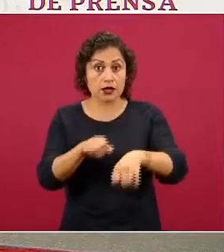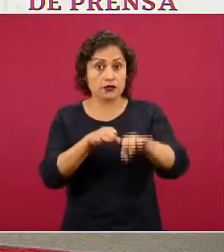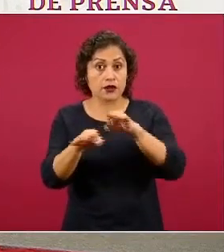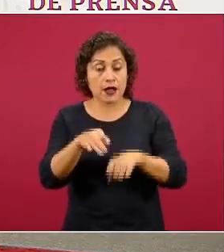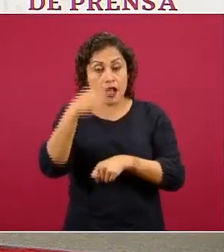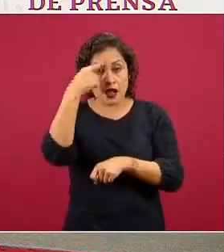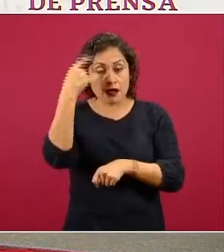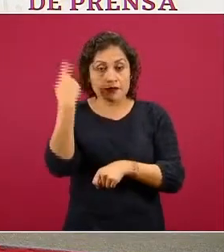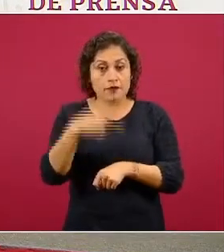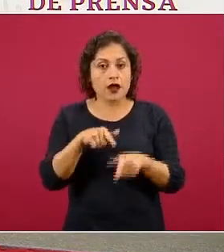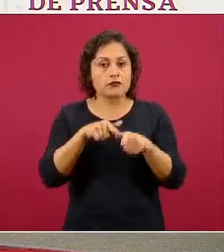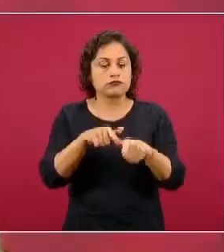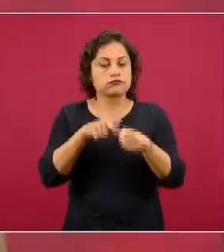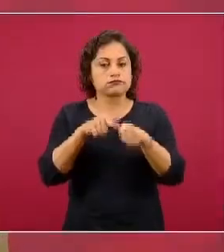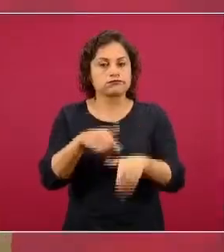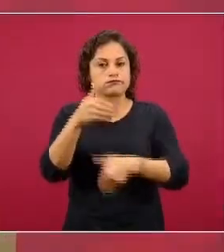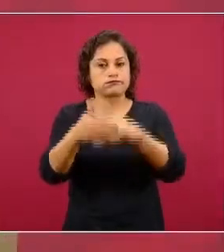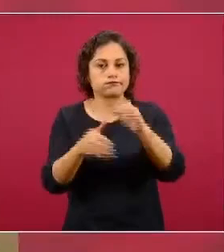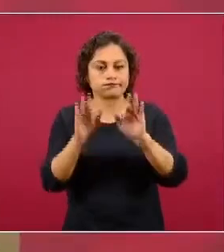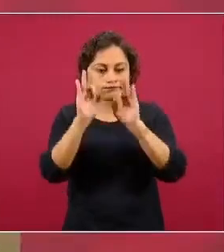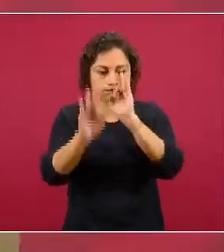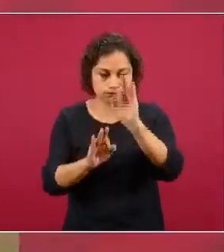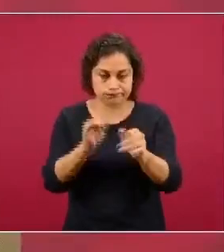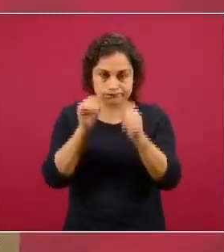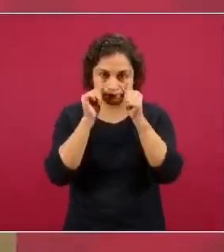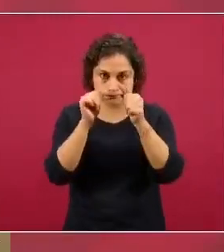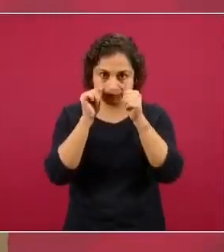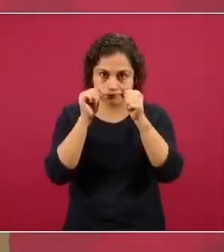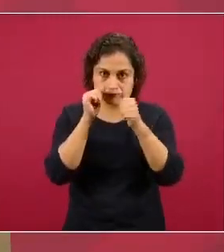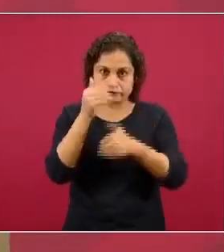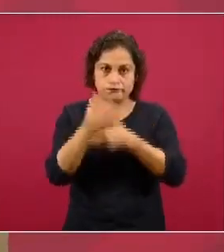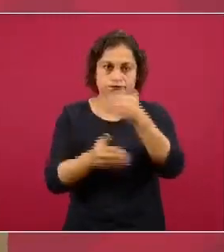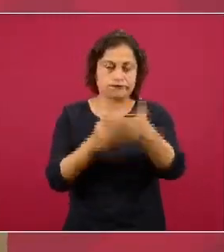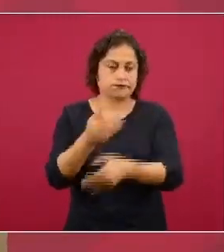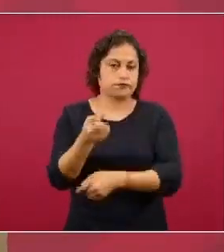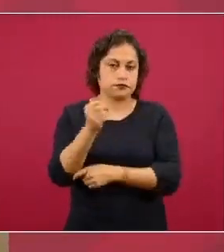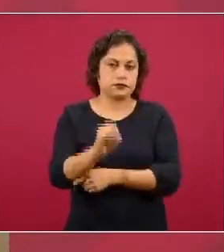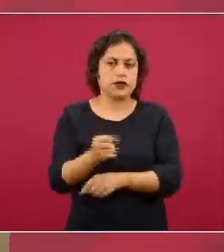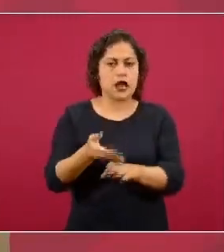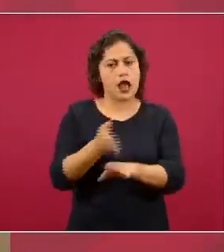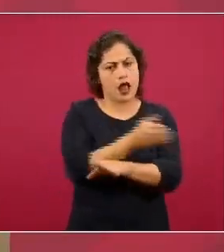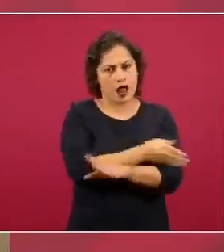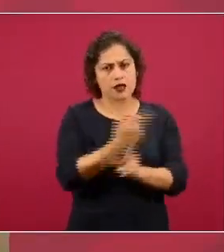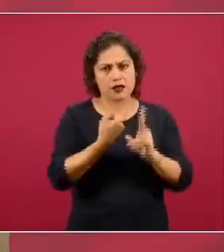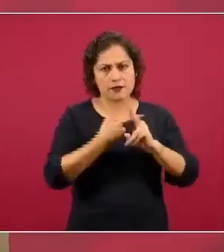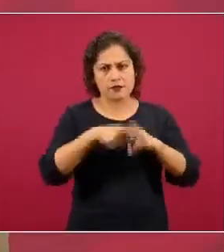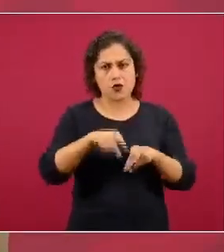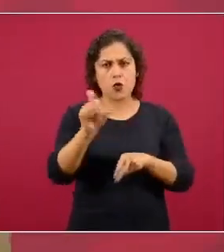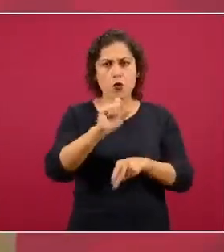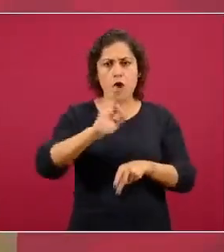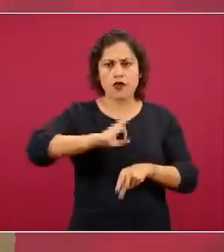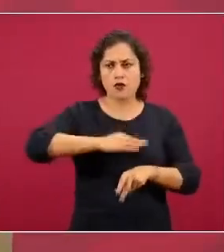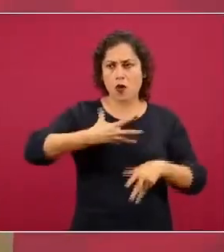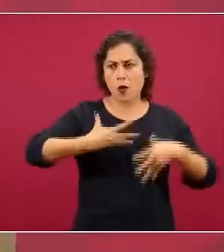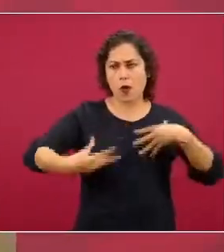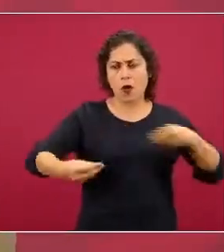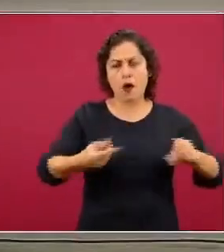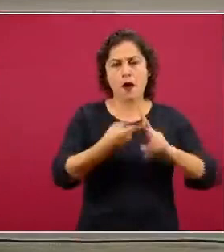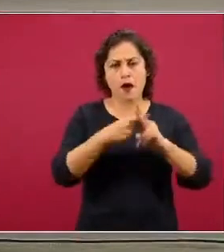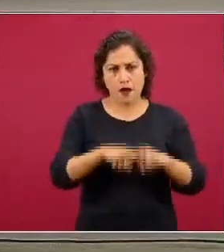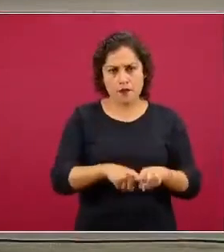de que podamos tener también el proceso que también se inició desde la pandemia de incrementar todo este proceso